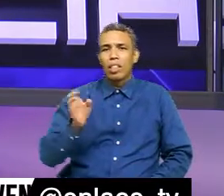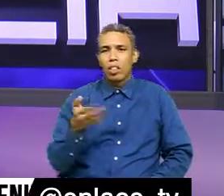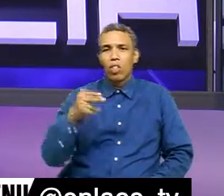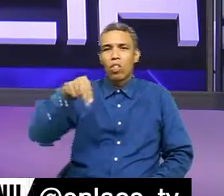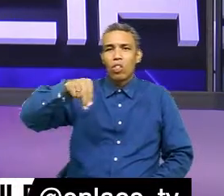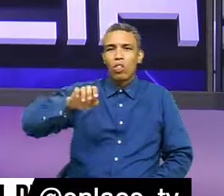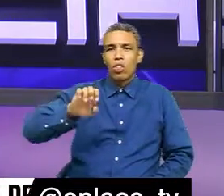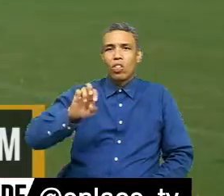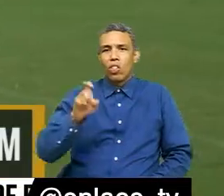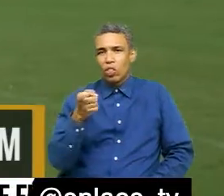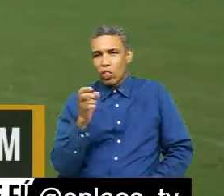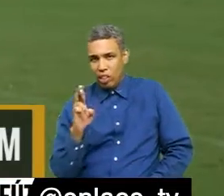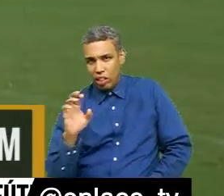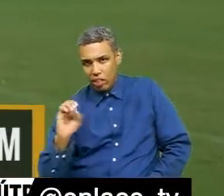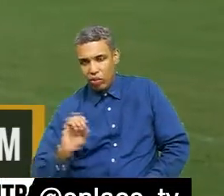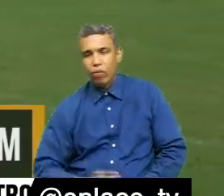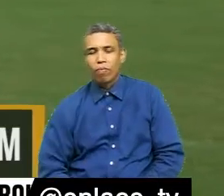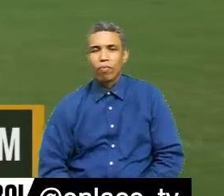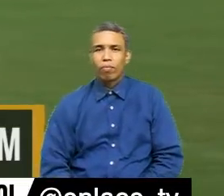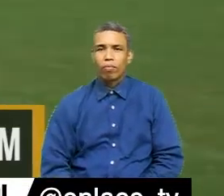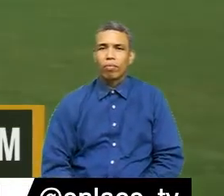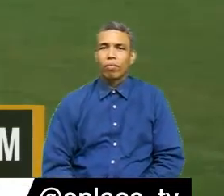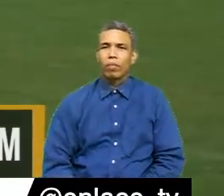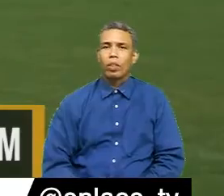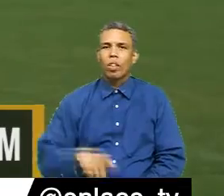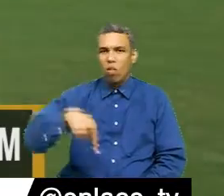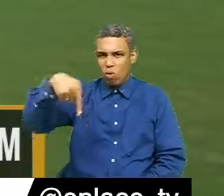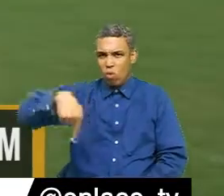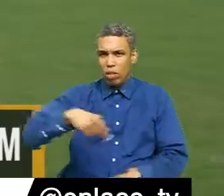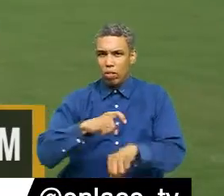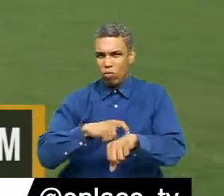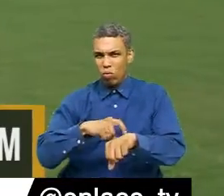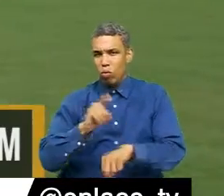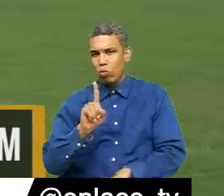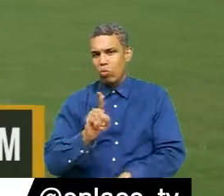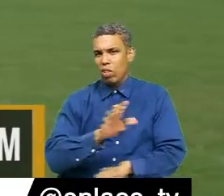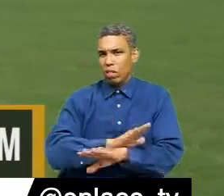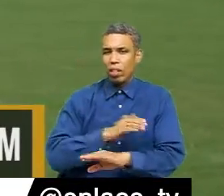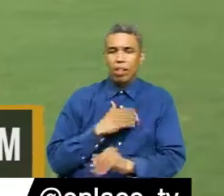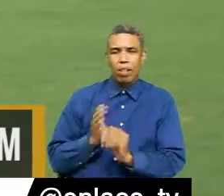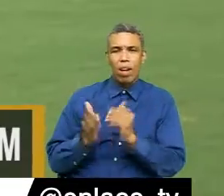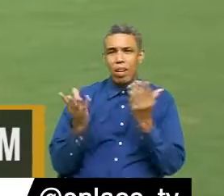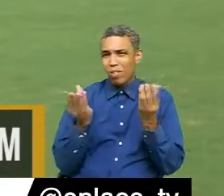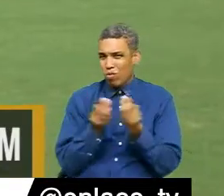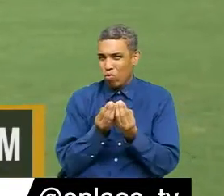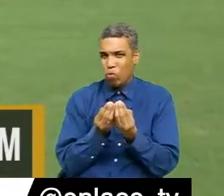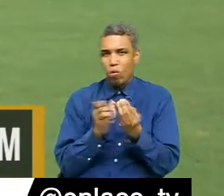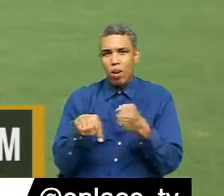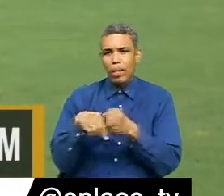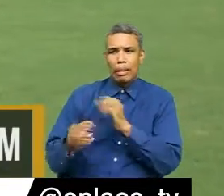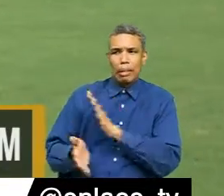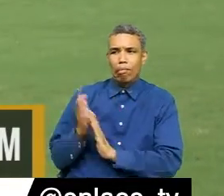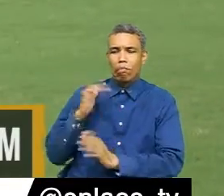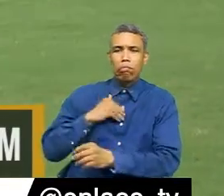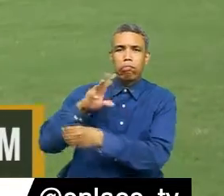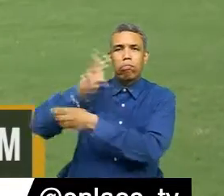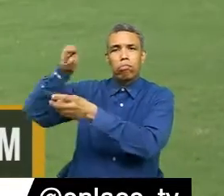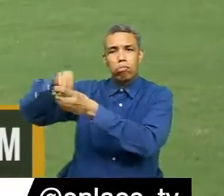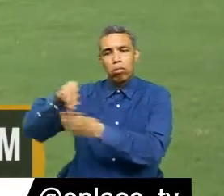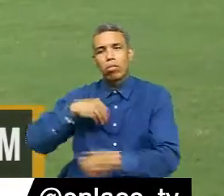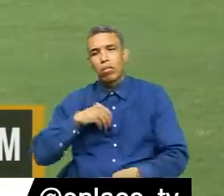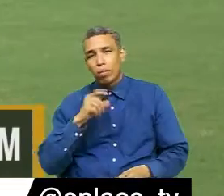2-2016. Hacia la una de la tarde emprendieron viaje los aurinegros rumbo a Medellín, donde esperan sus próximos 3 puntos de oro para